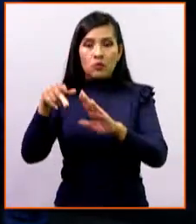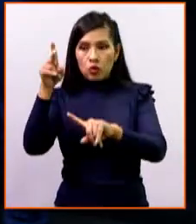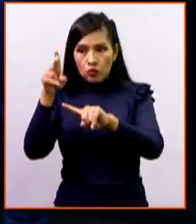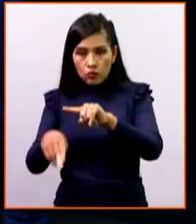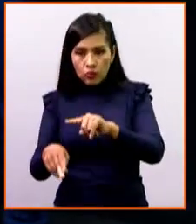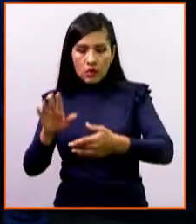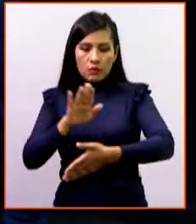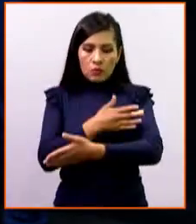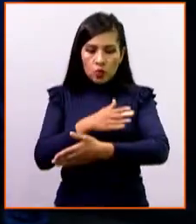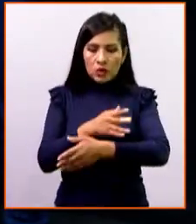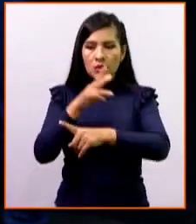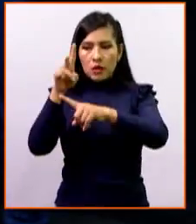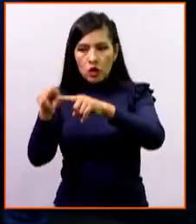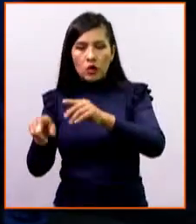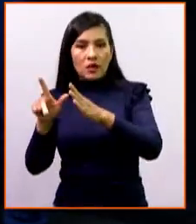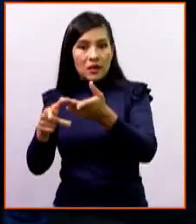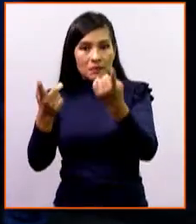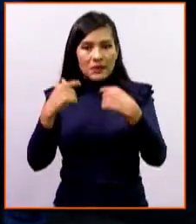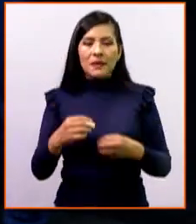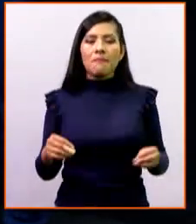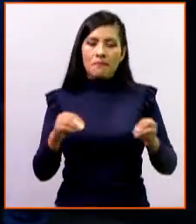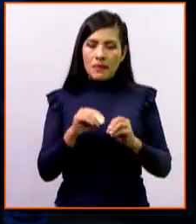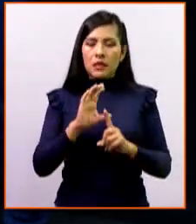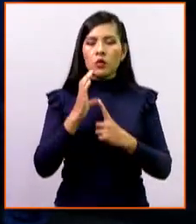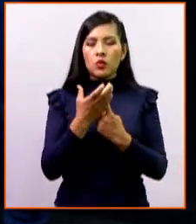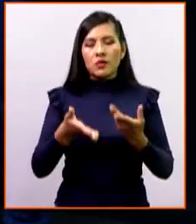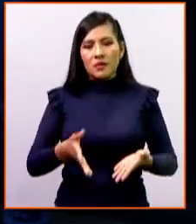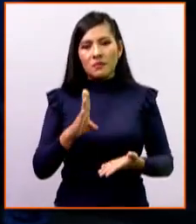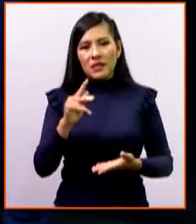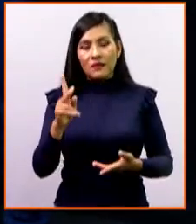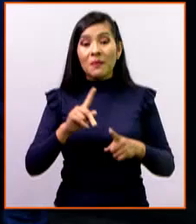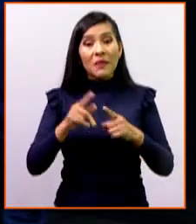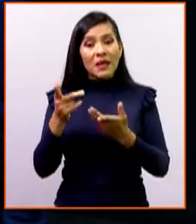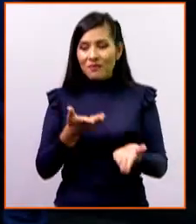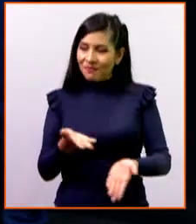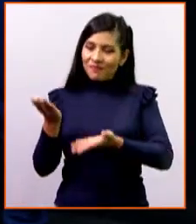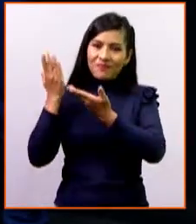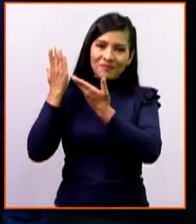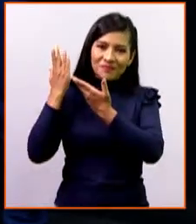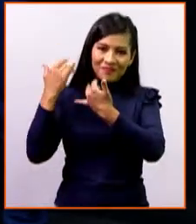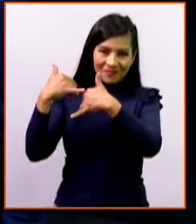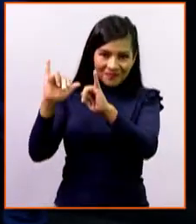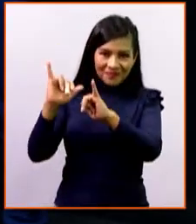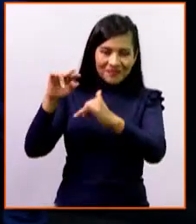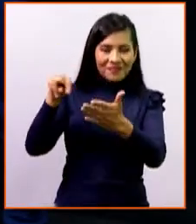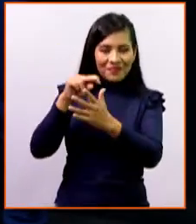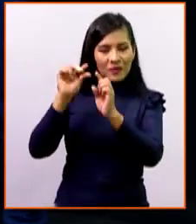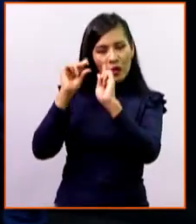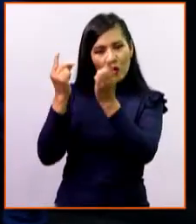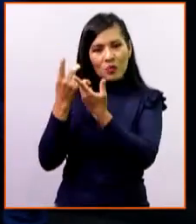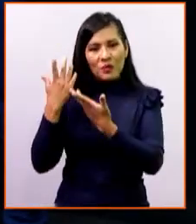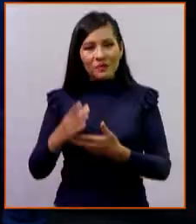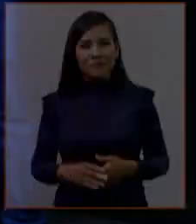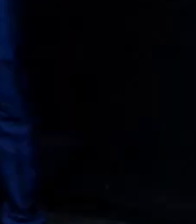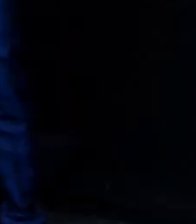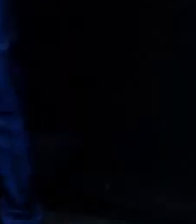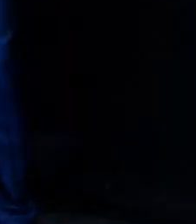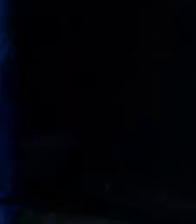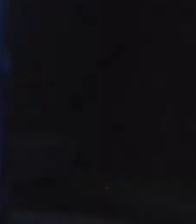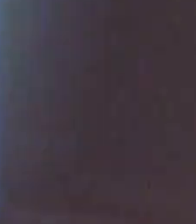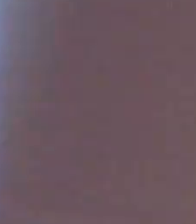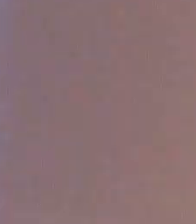corte, después de la canción, tenemos más acá en Culturas BTV. Y ahora yo los dejo con Janet Butrón y su banda Caliente.